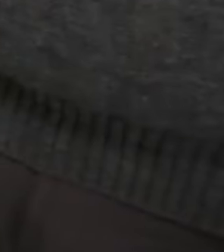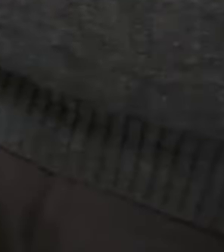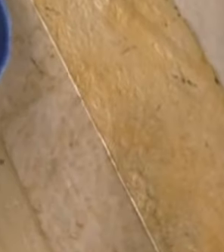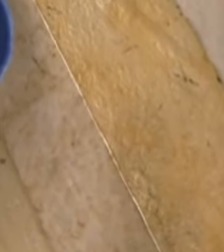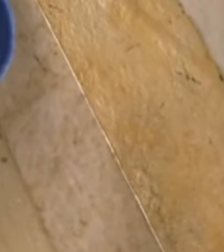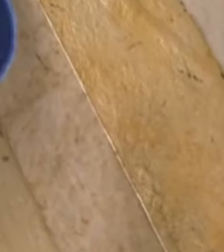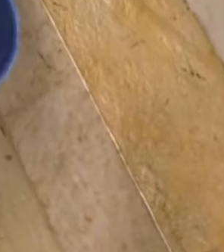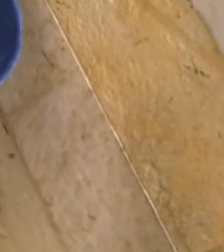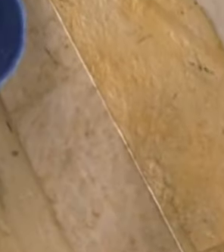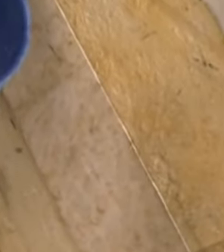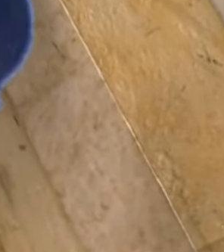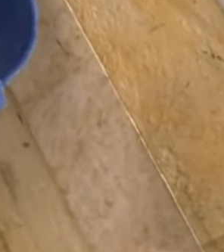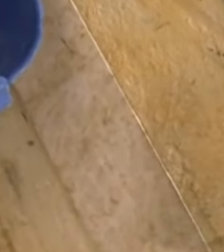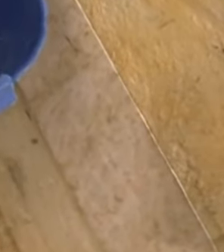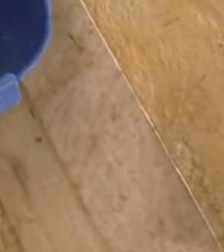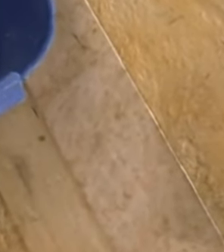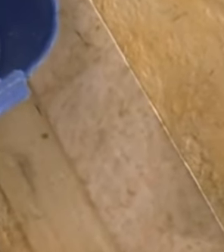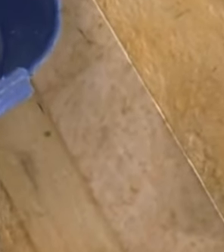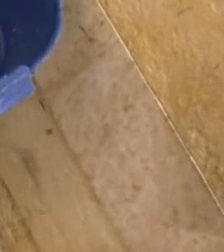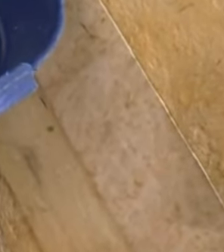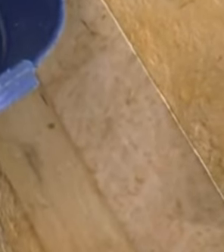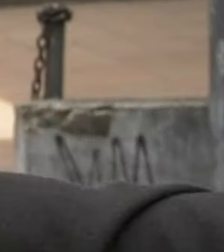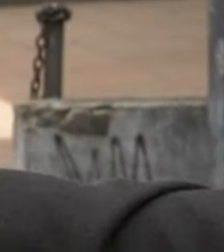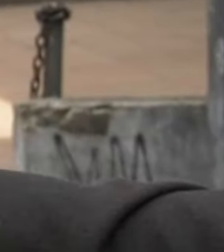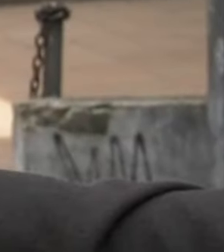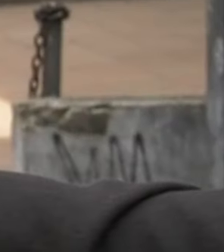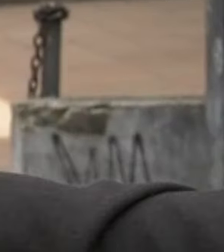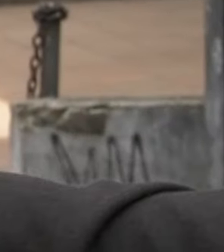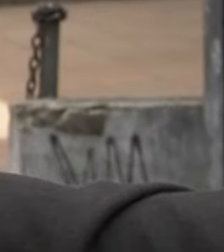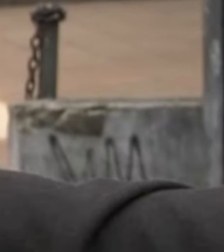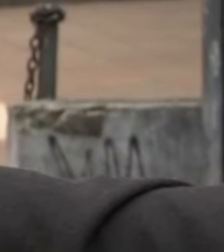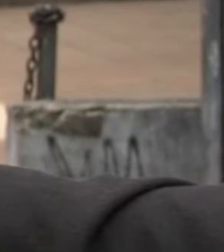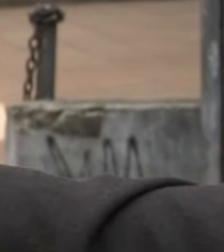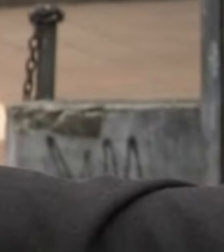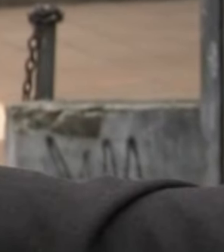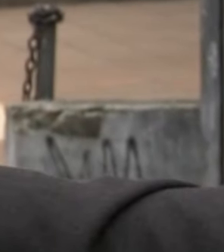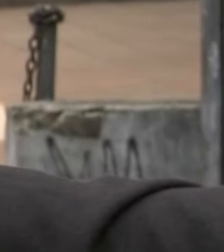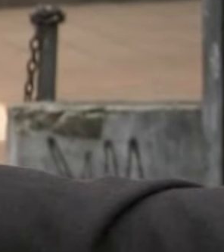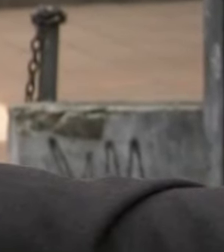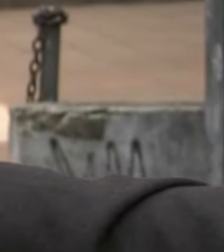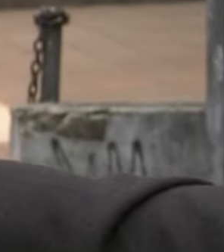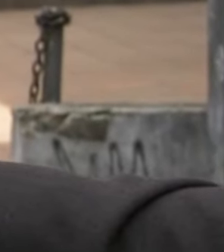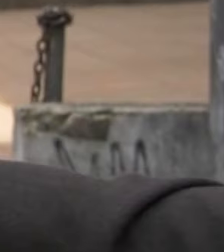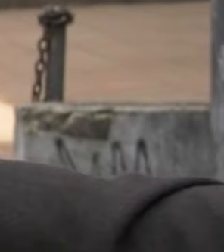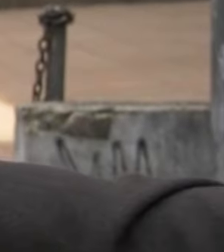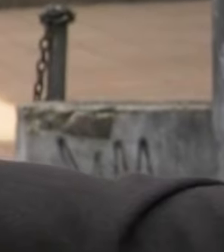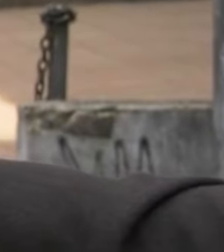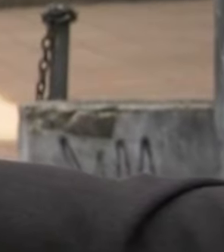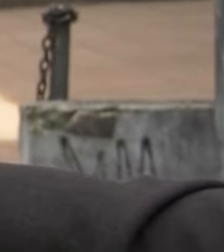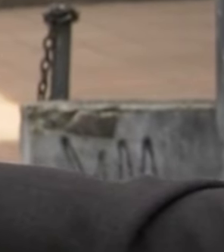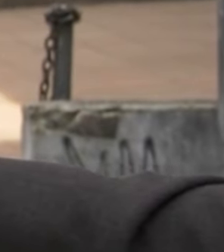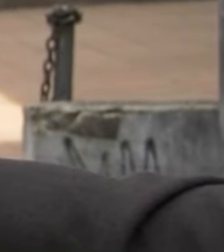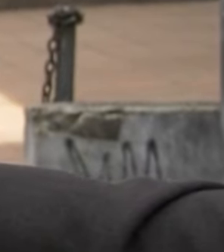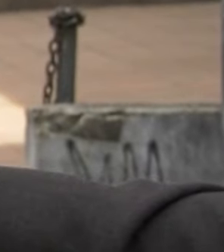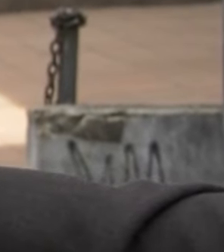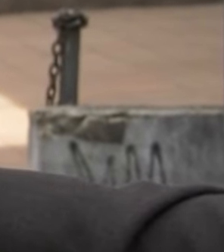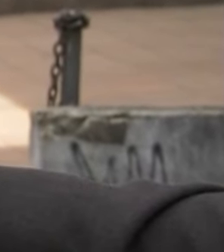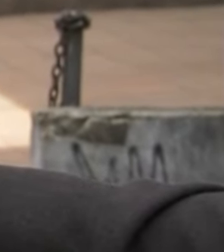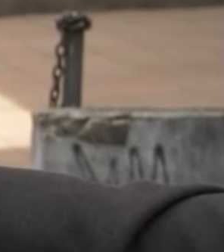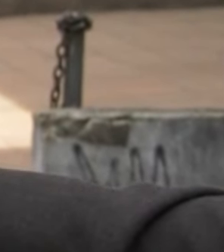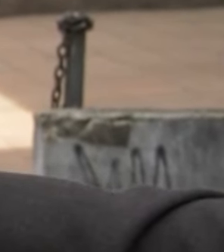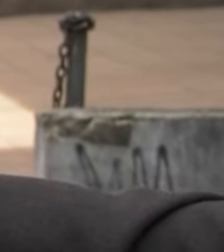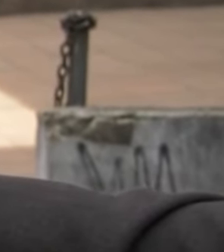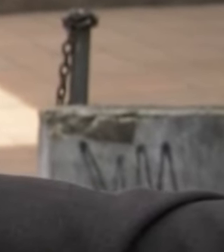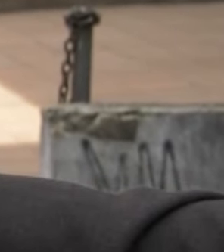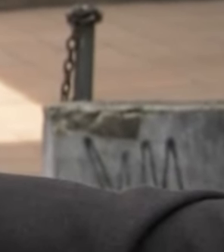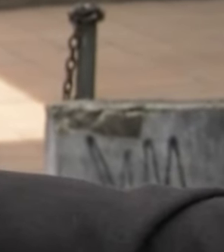varias recomendaciones para ahorrar el suministro. En realidad uno no amanece sucio, o sea, uno bien se podía bañar día de por medio